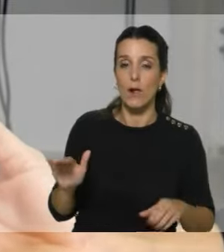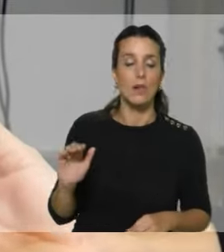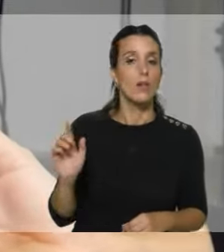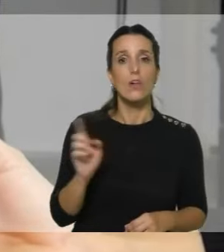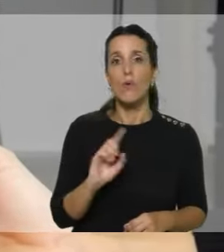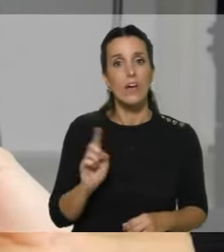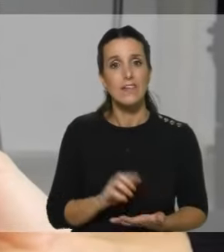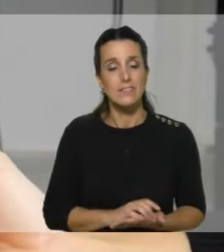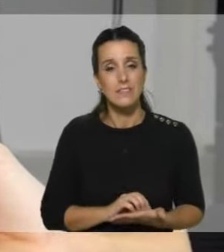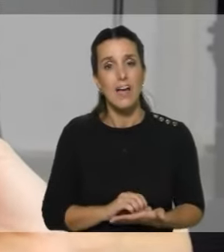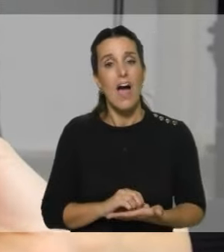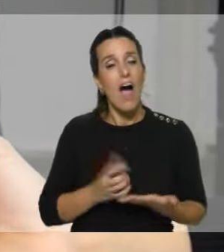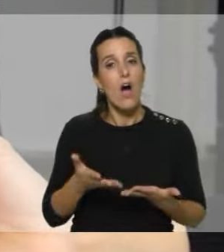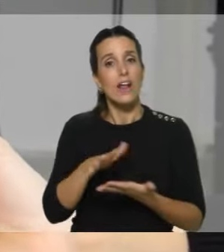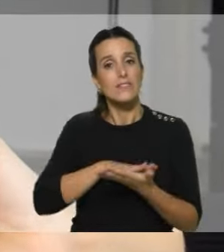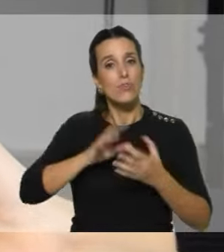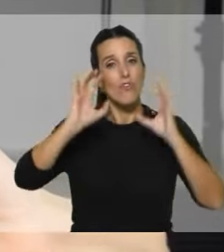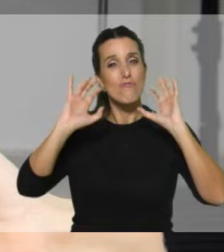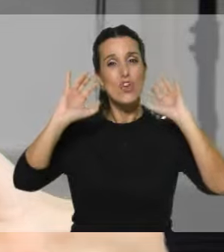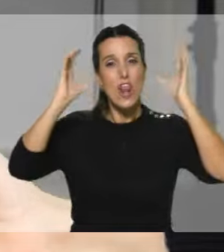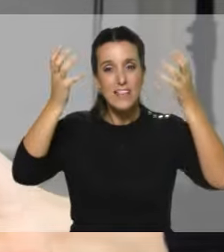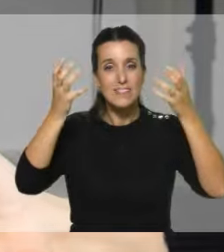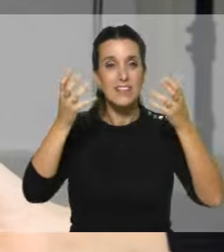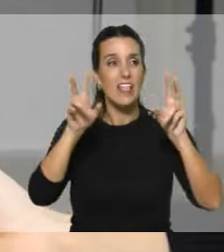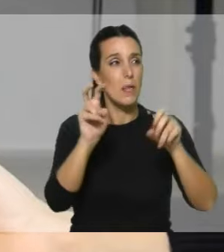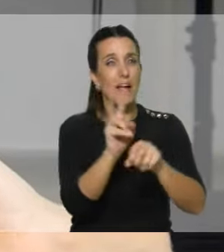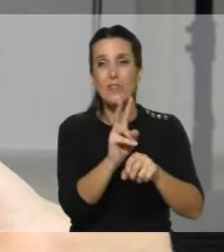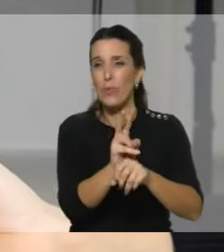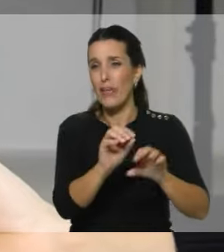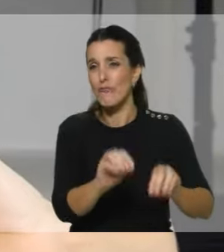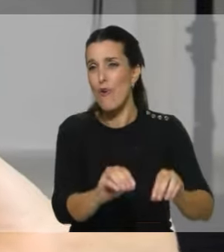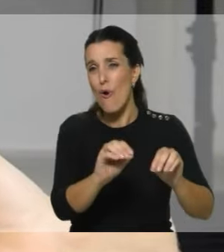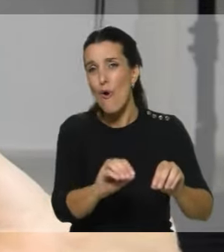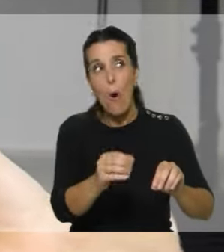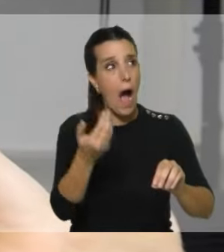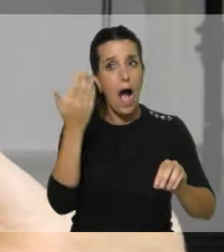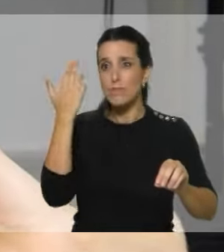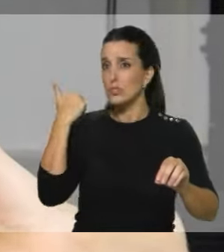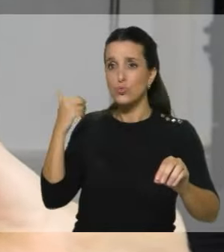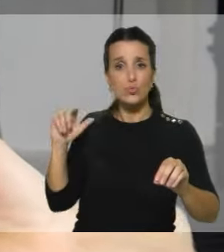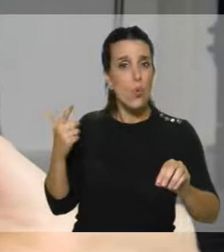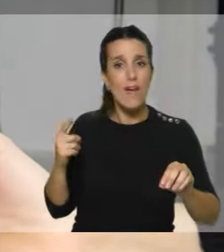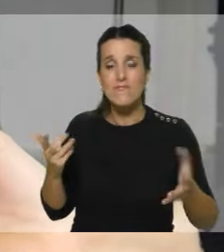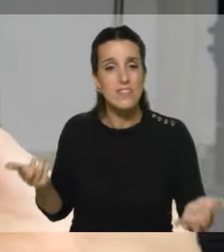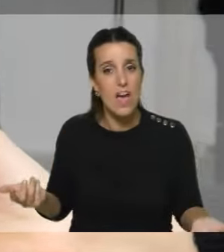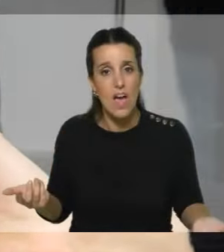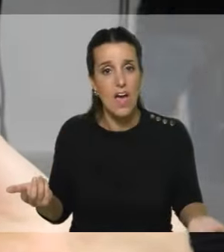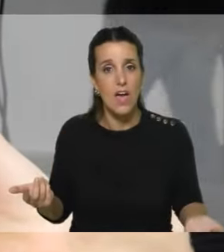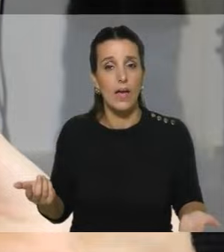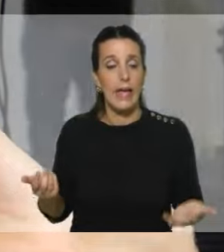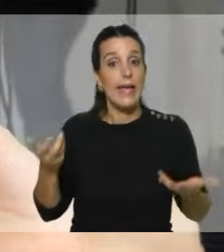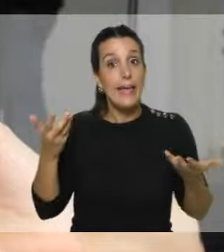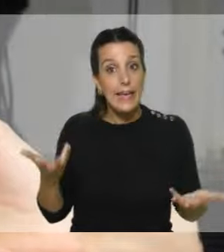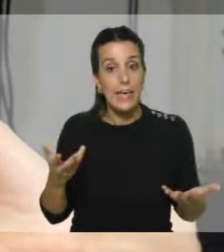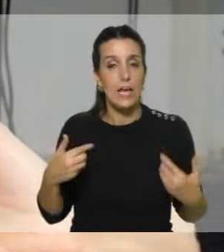Verdaderamente estamos en una situación de violencia y de seguridad como nunca antes habíamos visto. Y nos tenemos